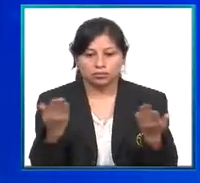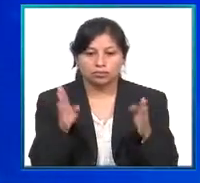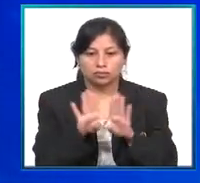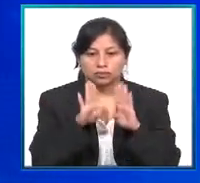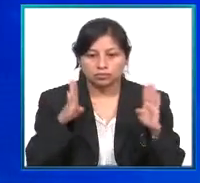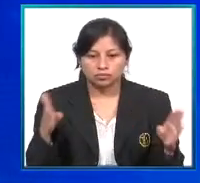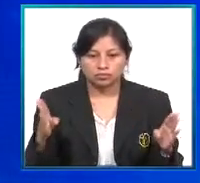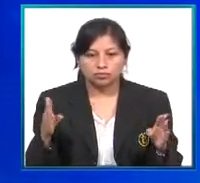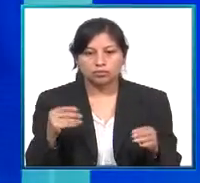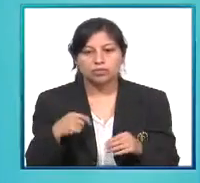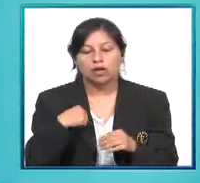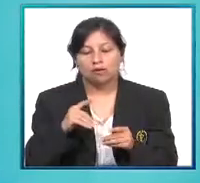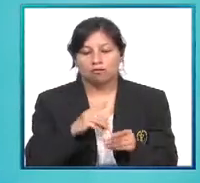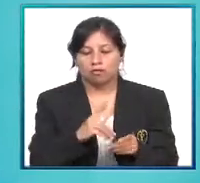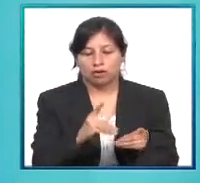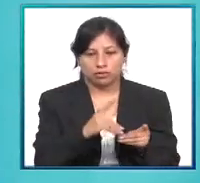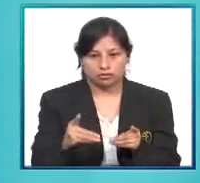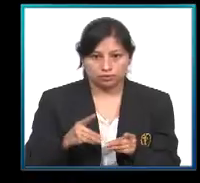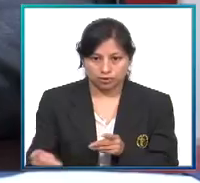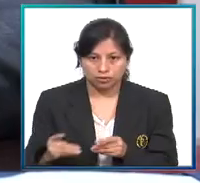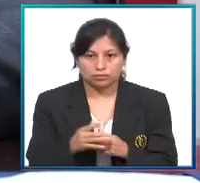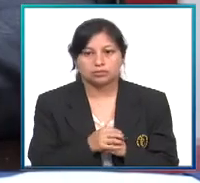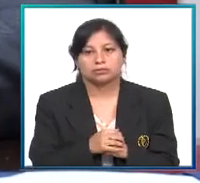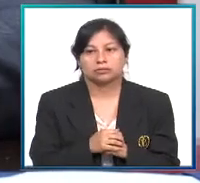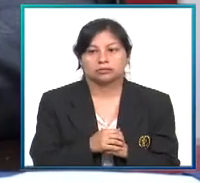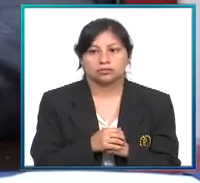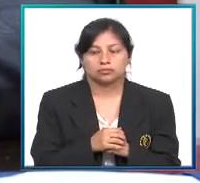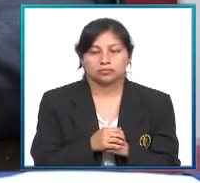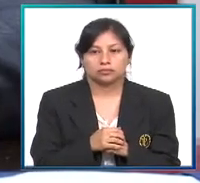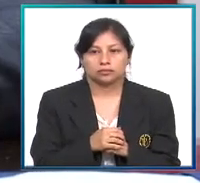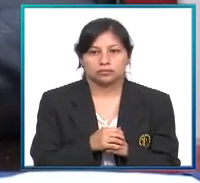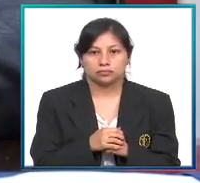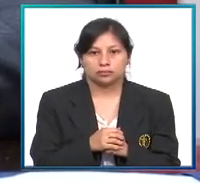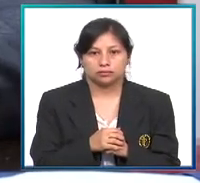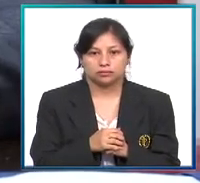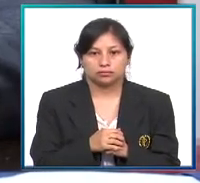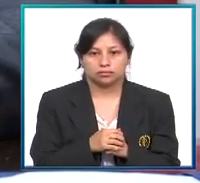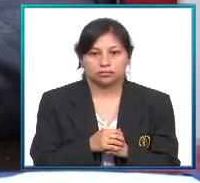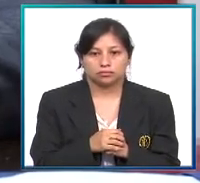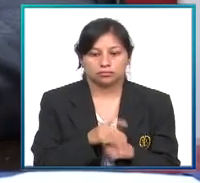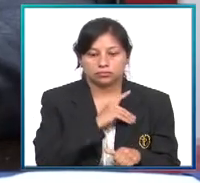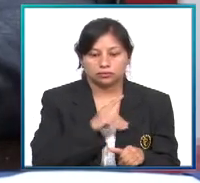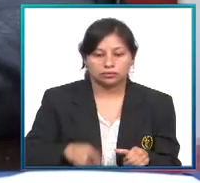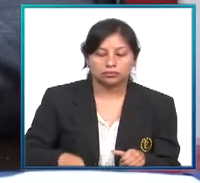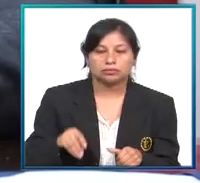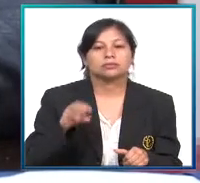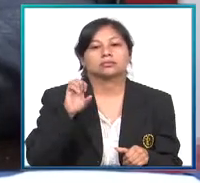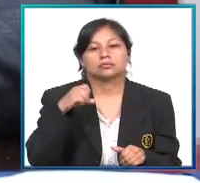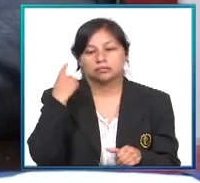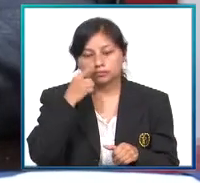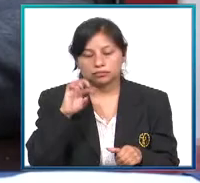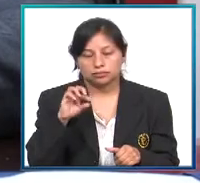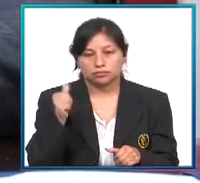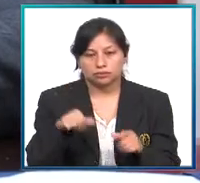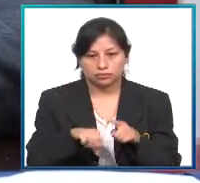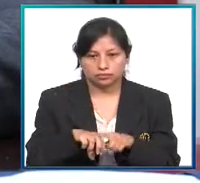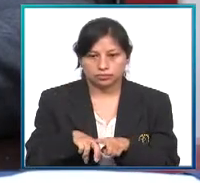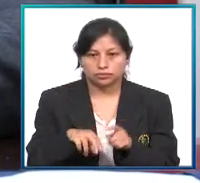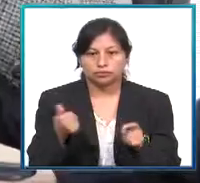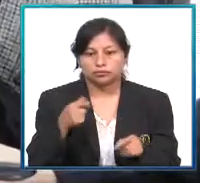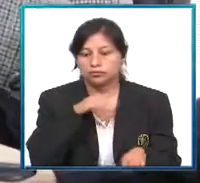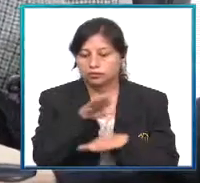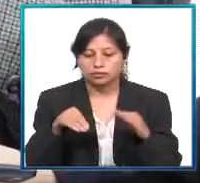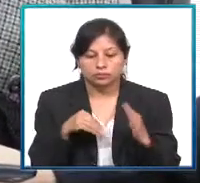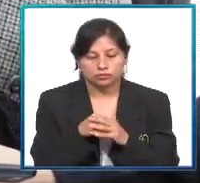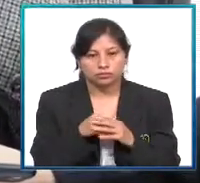algunas sedes en el interior de la República. El diputado Boris España, subjefe del bloque